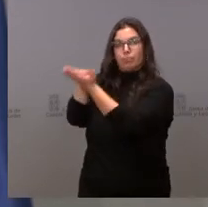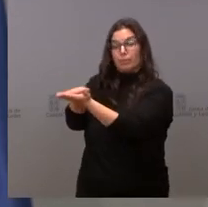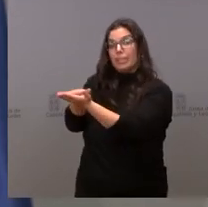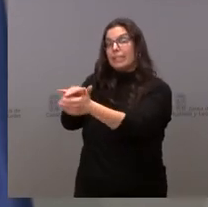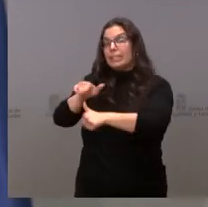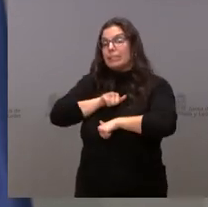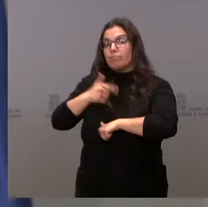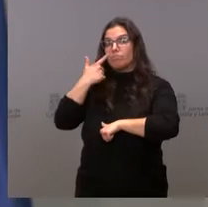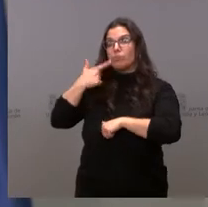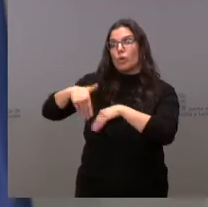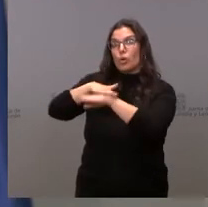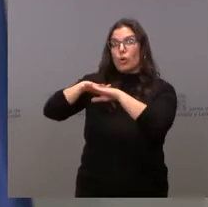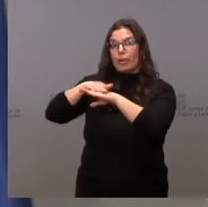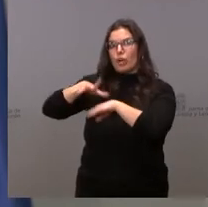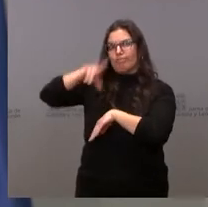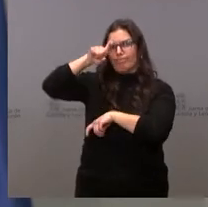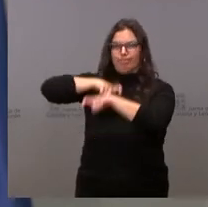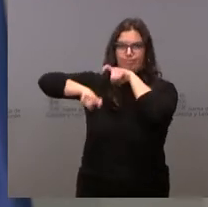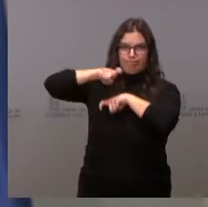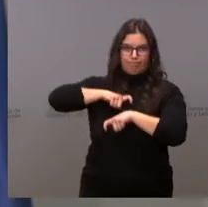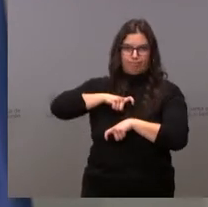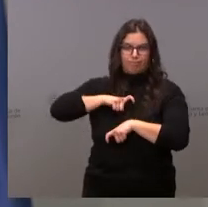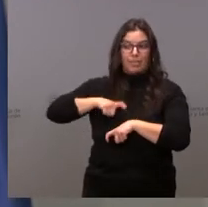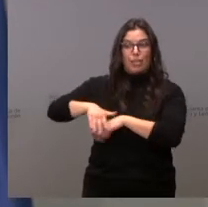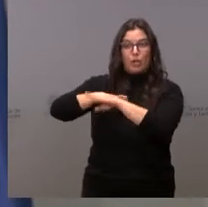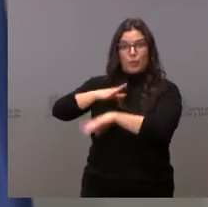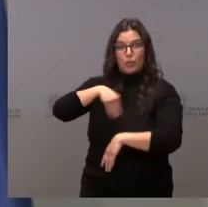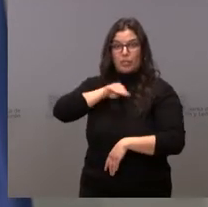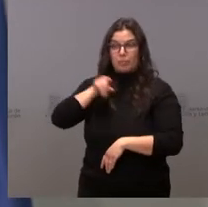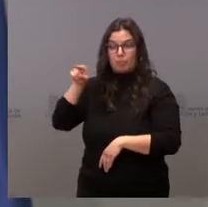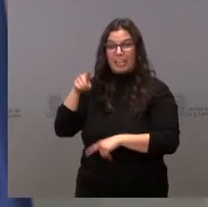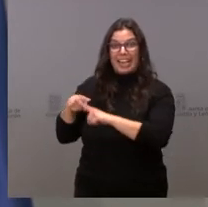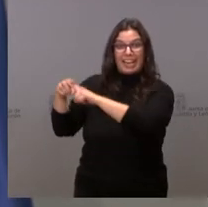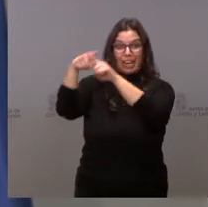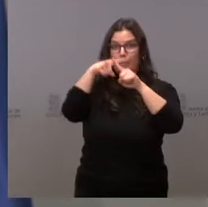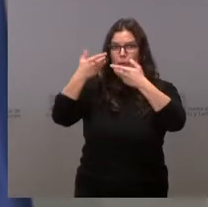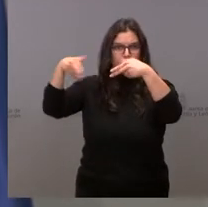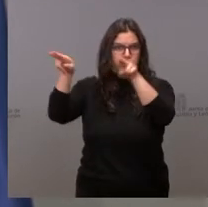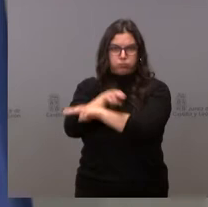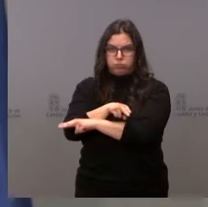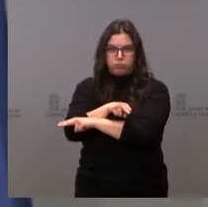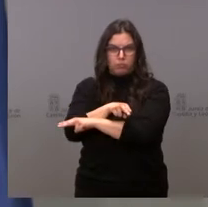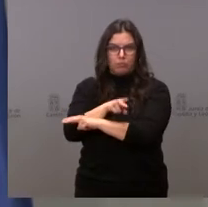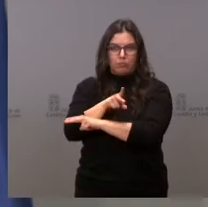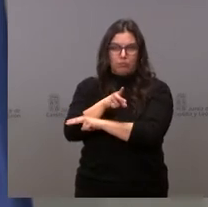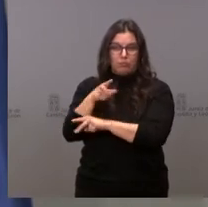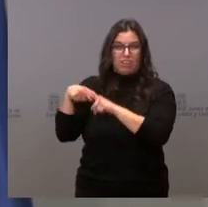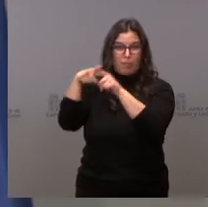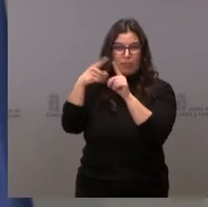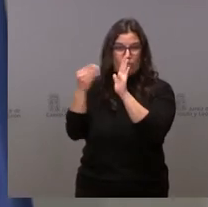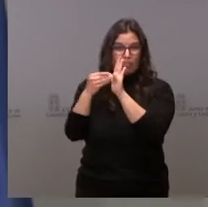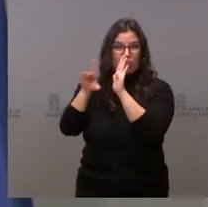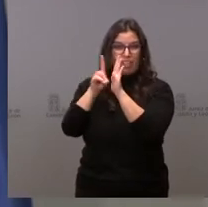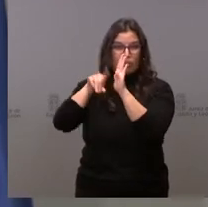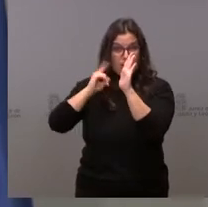que el gobierno rectifique que el gobierno retire ese decreto ley que el gobierno